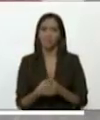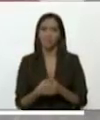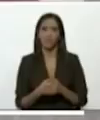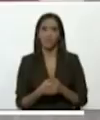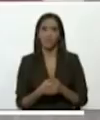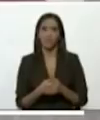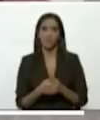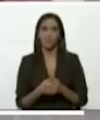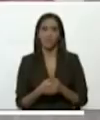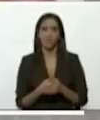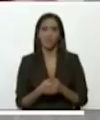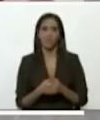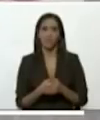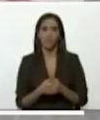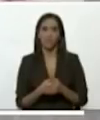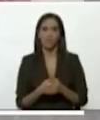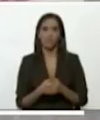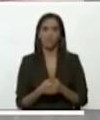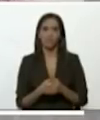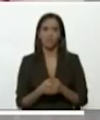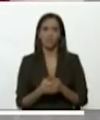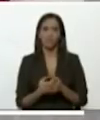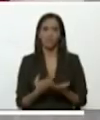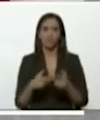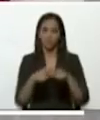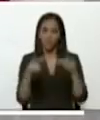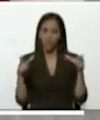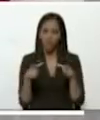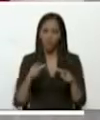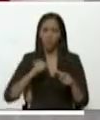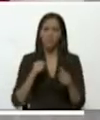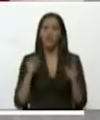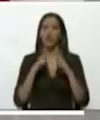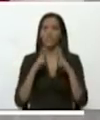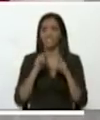su cuestión policial lo lleva pues a conocer historia.